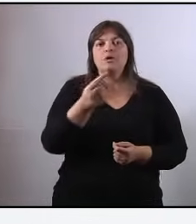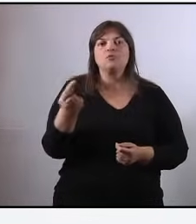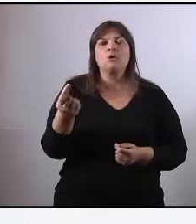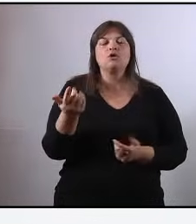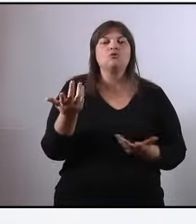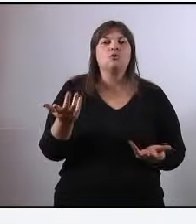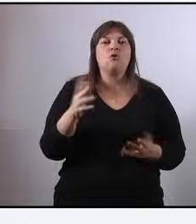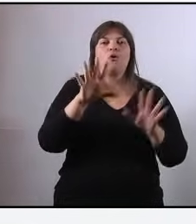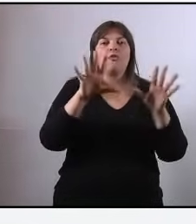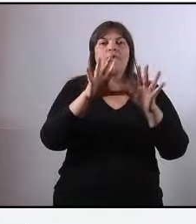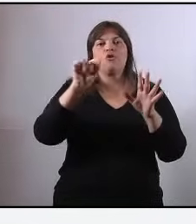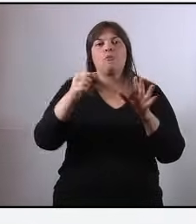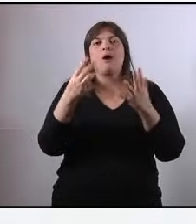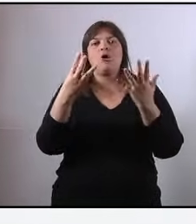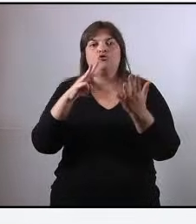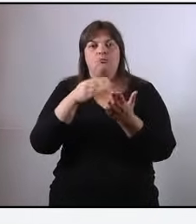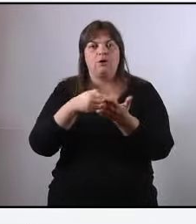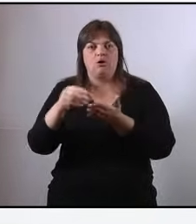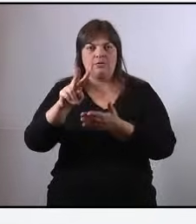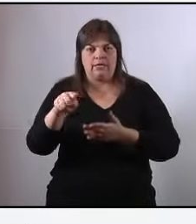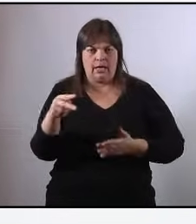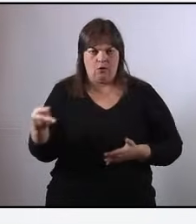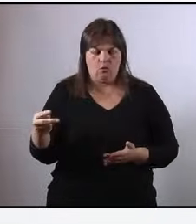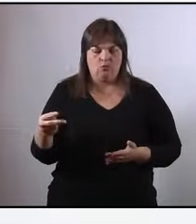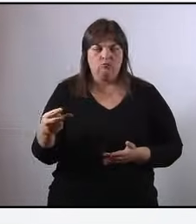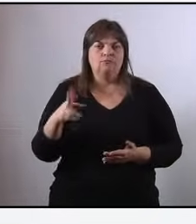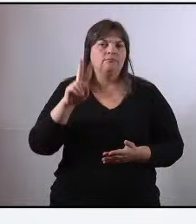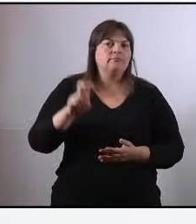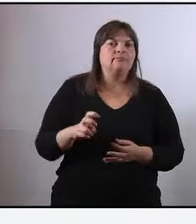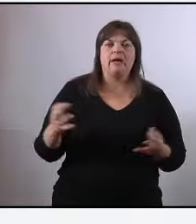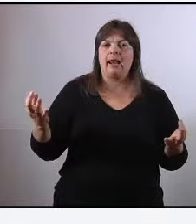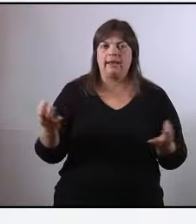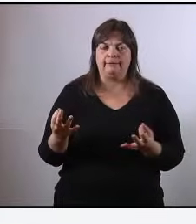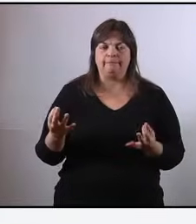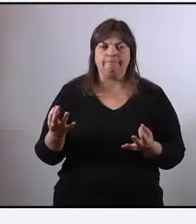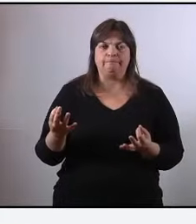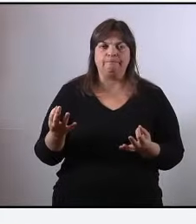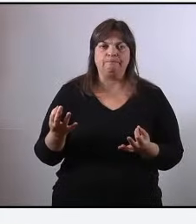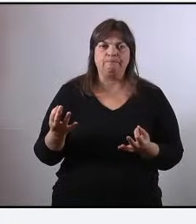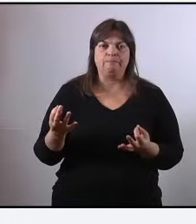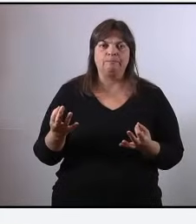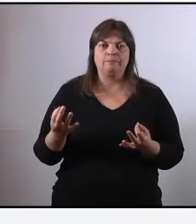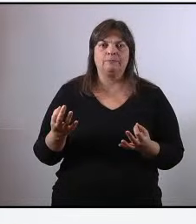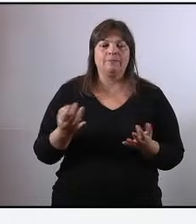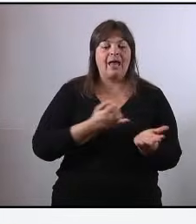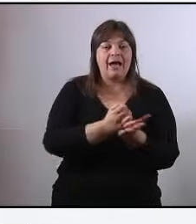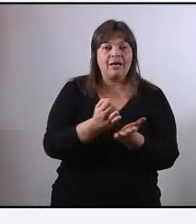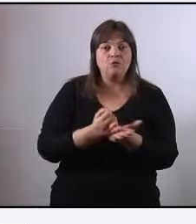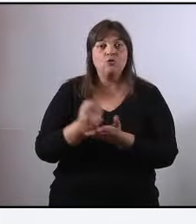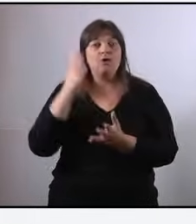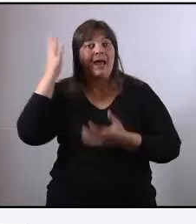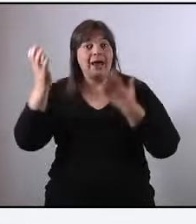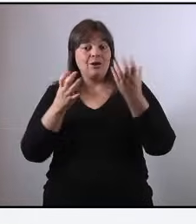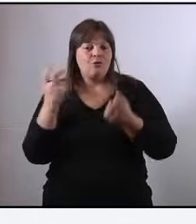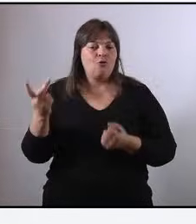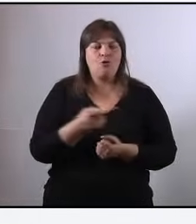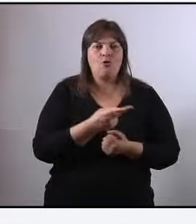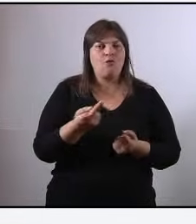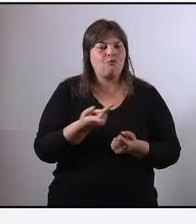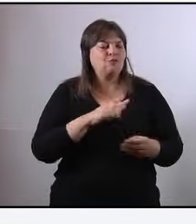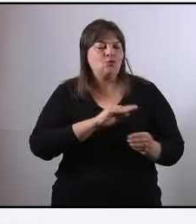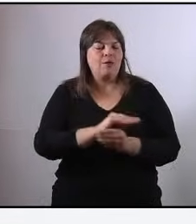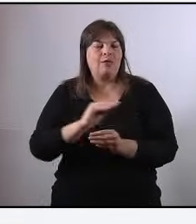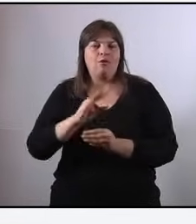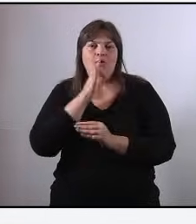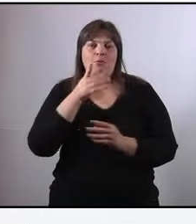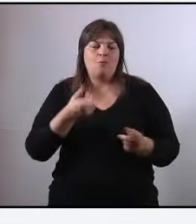de 10,8 millones de euros y sirve para ayudar a nuestros agricultores y ganaderos a afrontar los